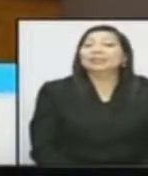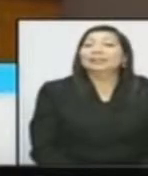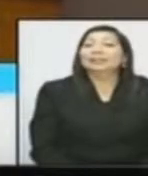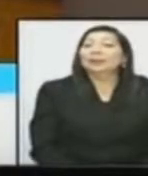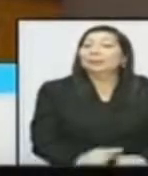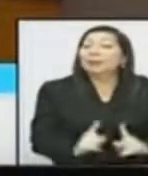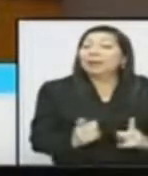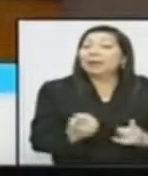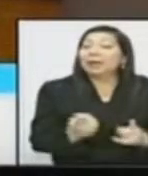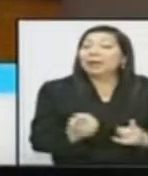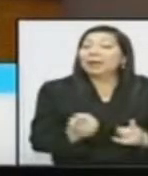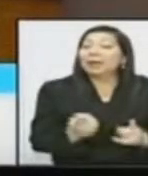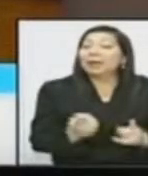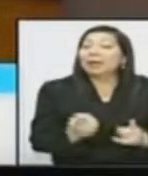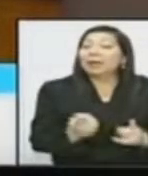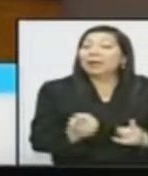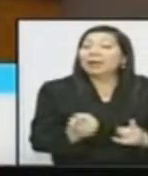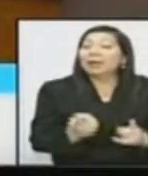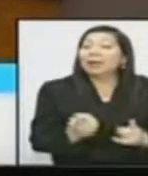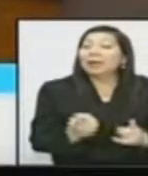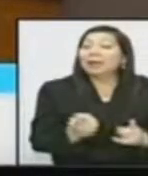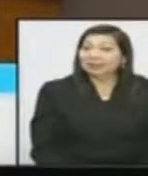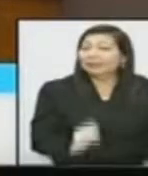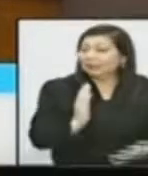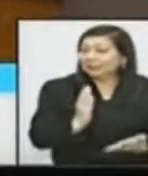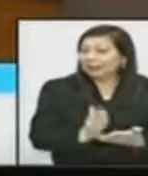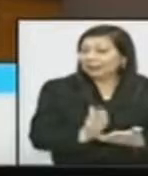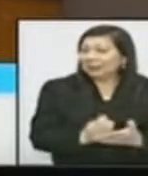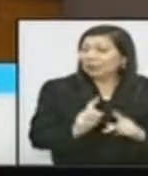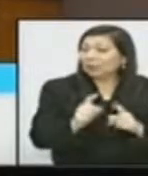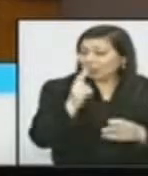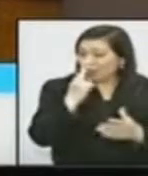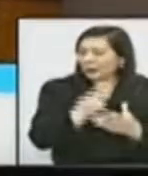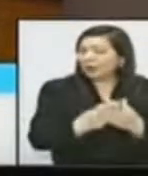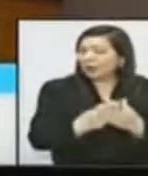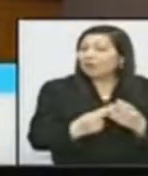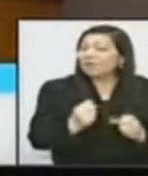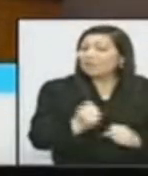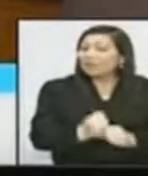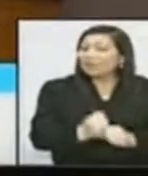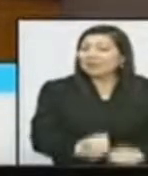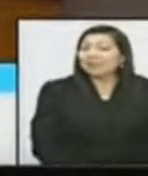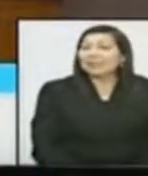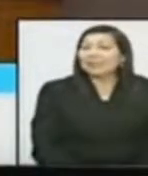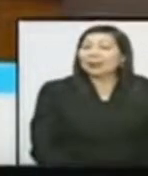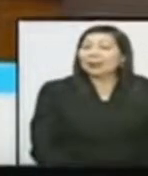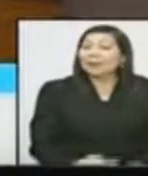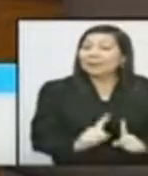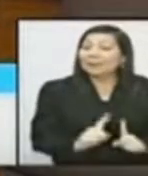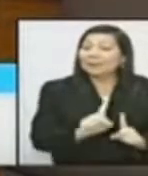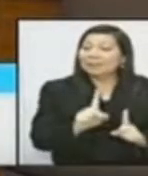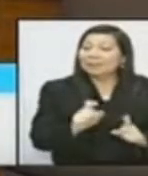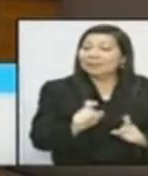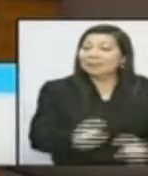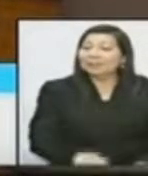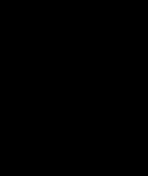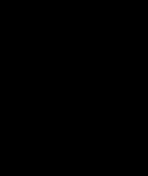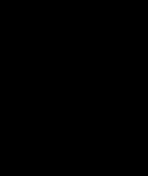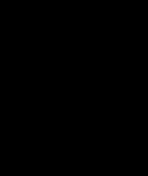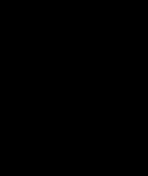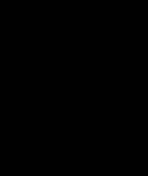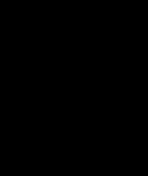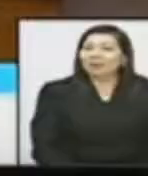todo lo que es la corrupción pintar aquiles debían estar sancionados en segundo lugar porque hoy el abuso de la